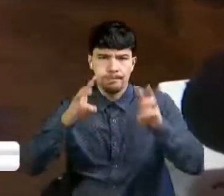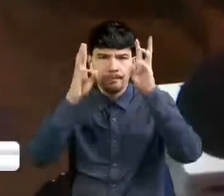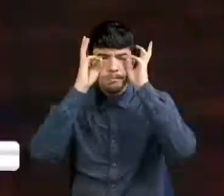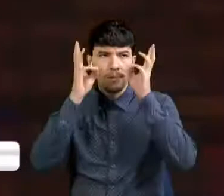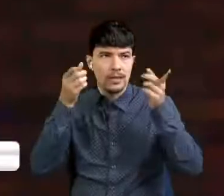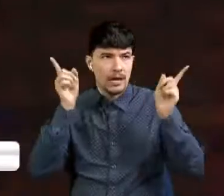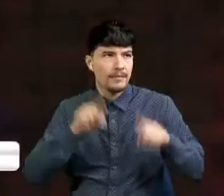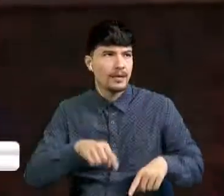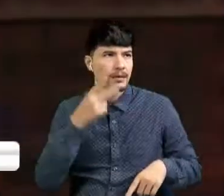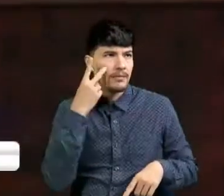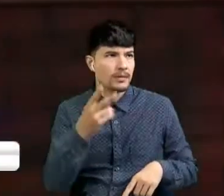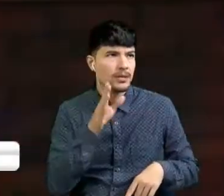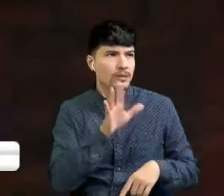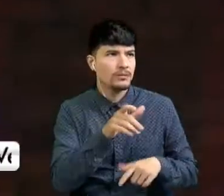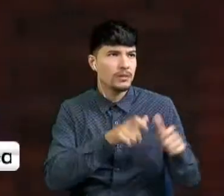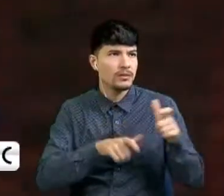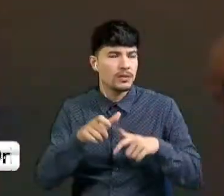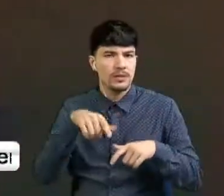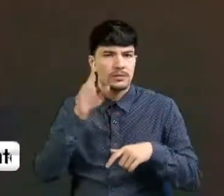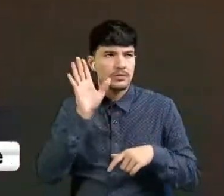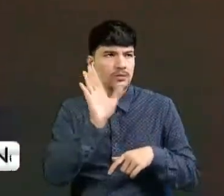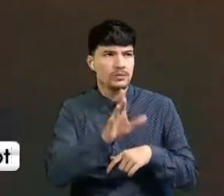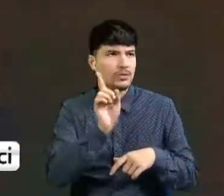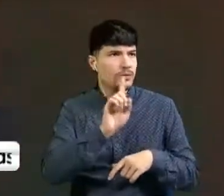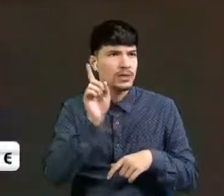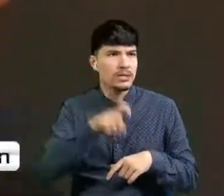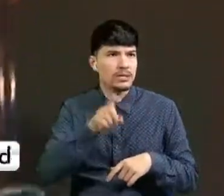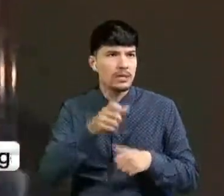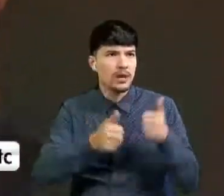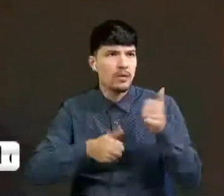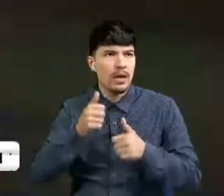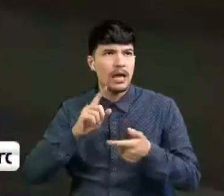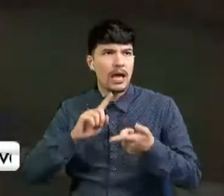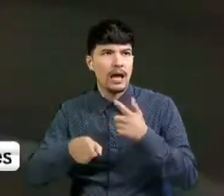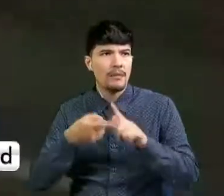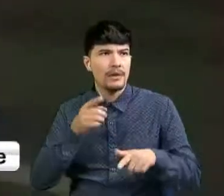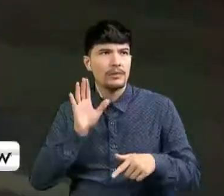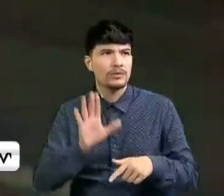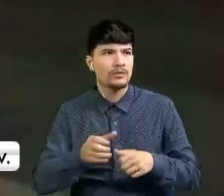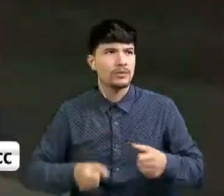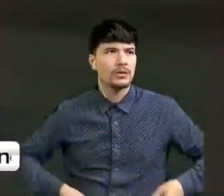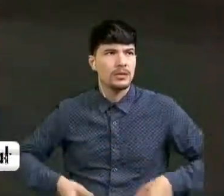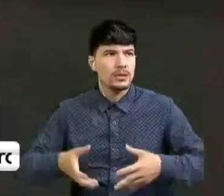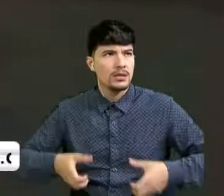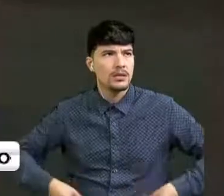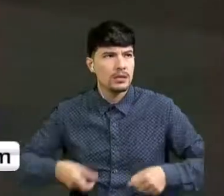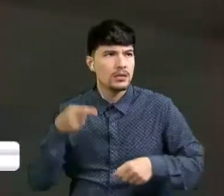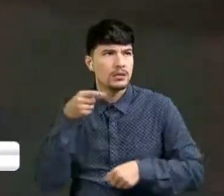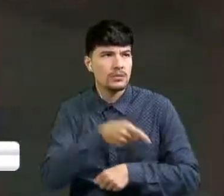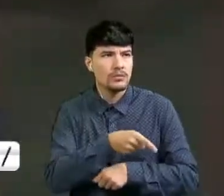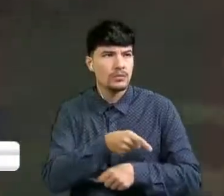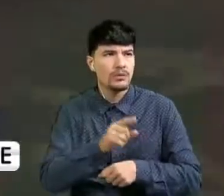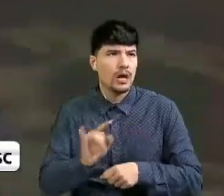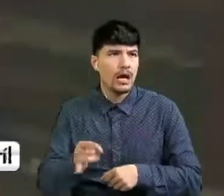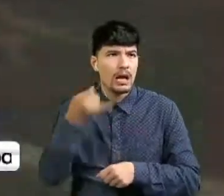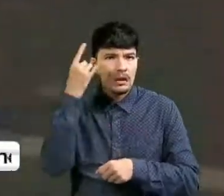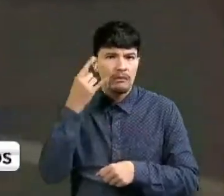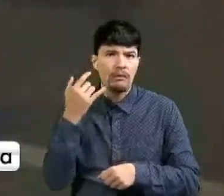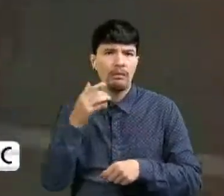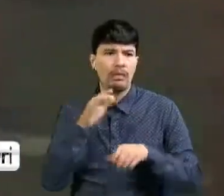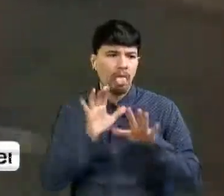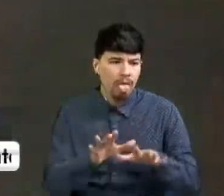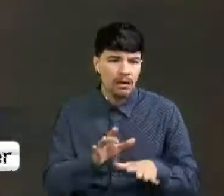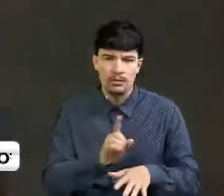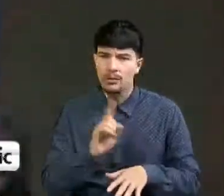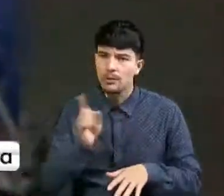personajes favoritos, los que no necesitaron disfraz fueron los amigos de las sillas de ruedas, que no presentaron ninguna excusa para